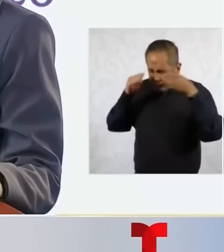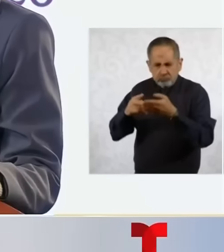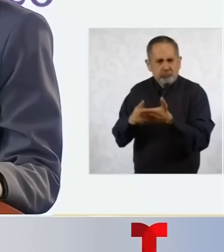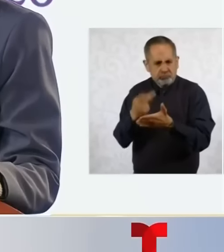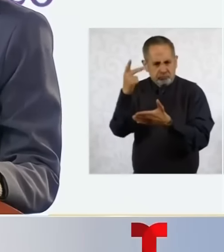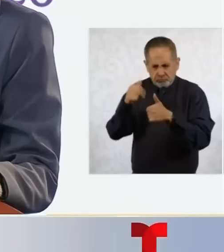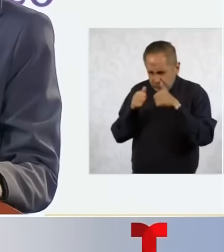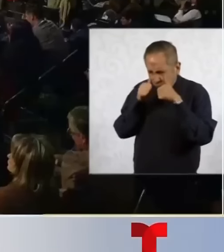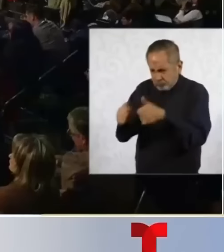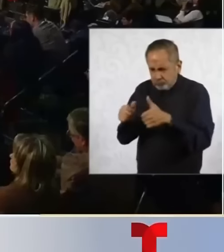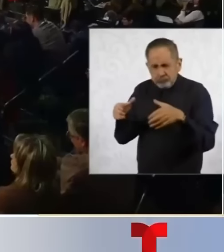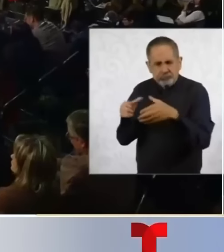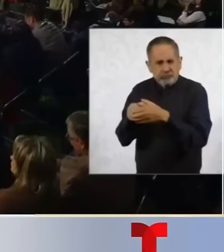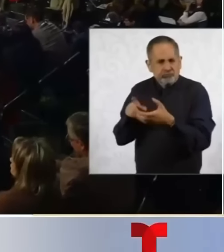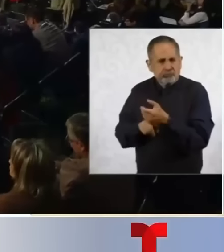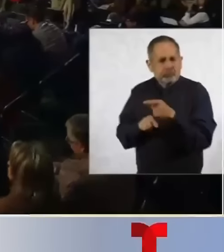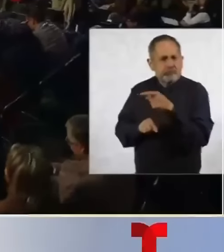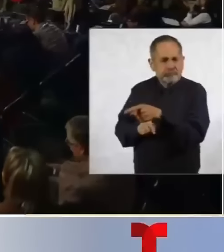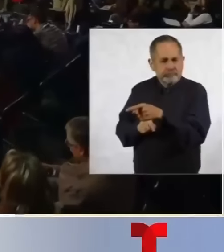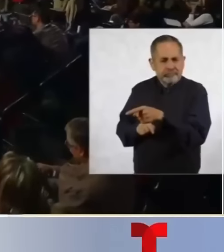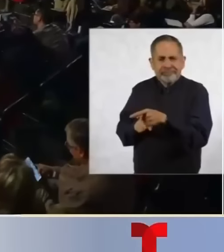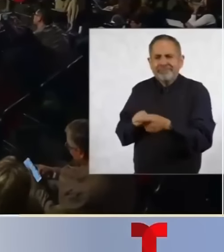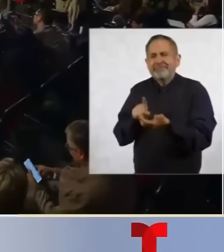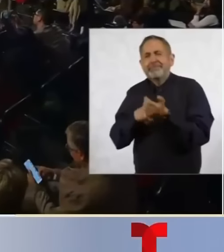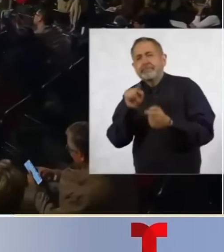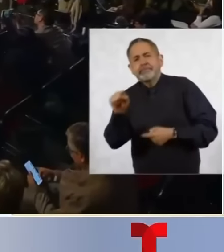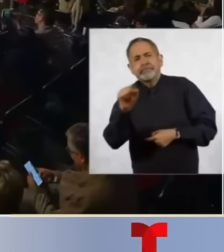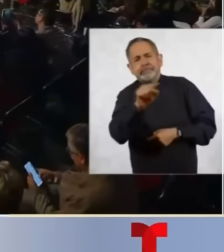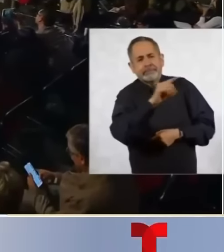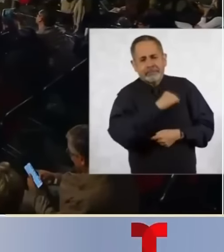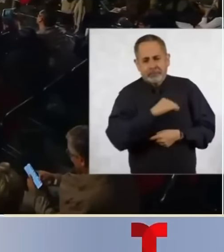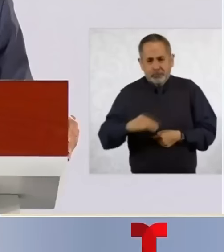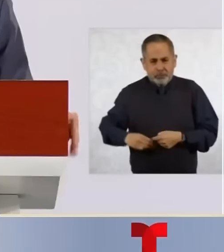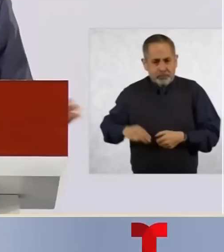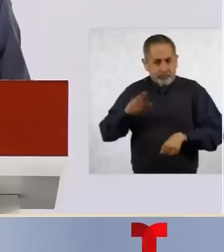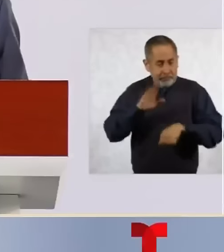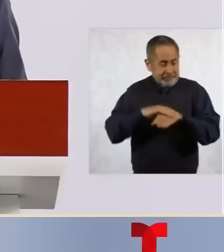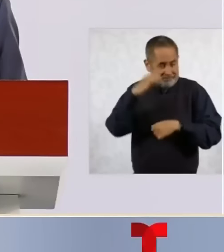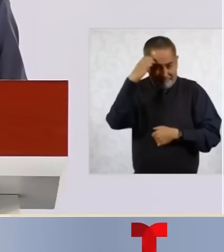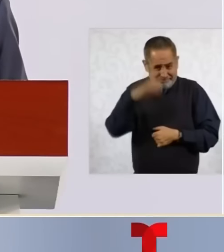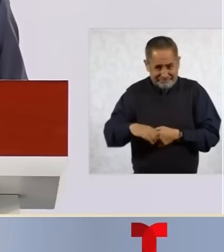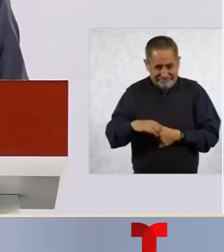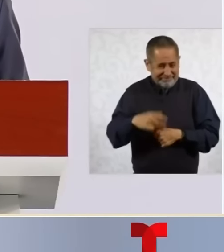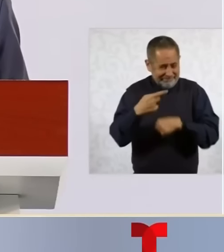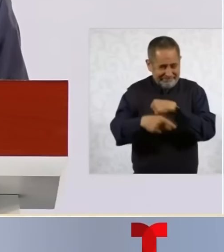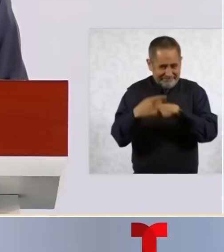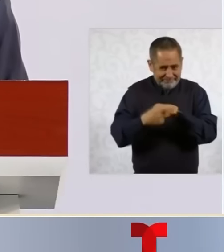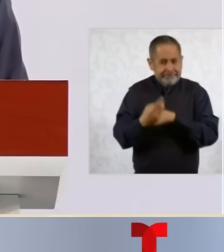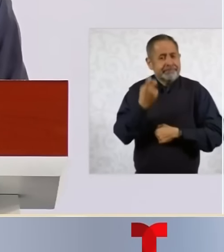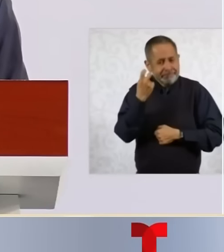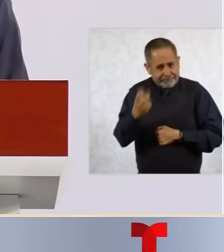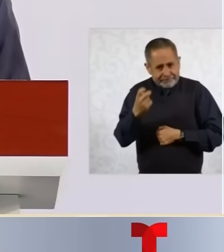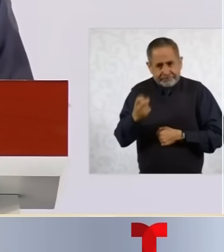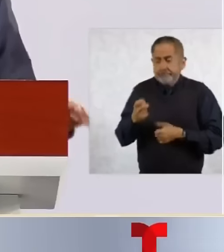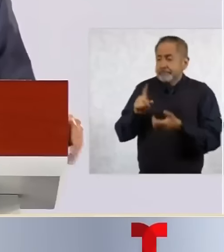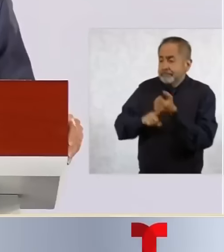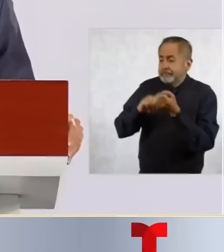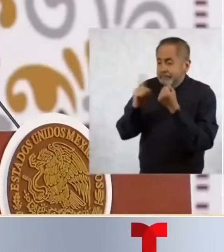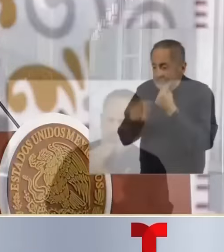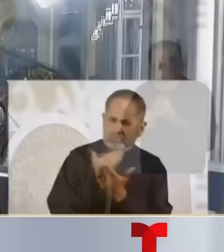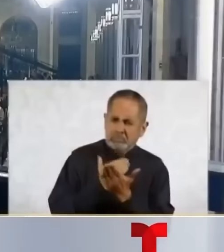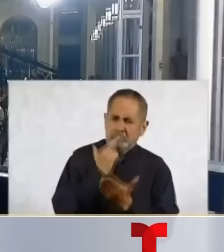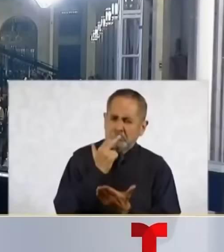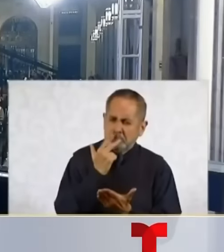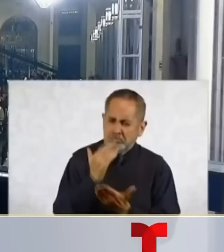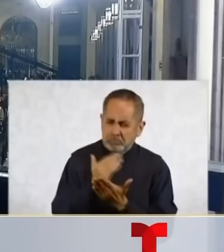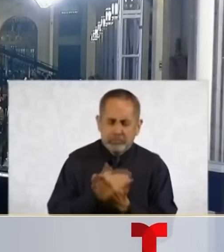hecho en otras ocasiones anteriores, minimizó la guerra que se vive en ese estado. Escuchemos.